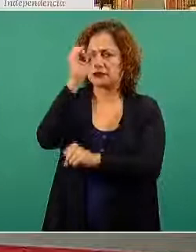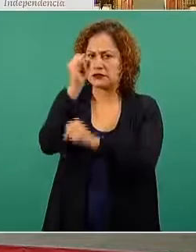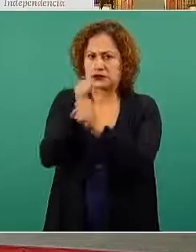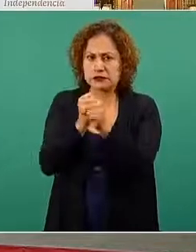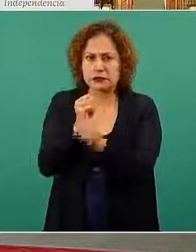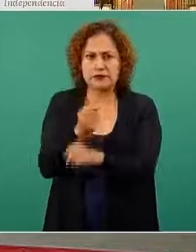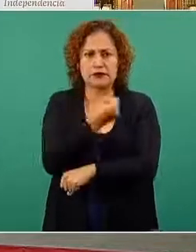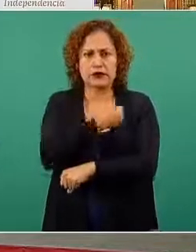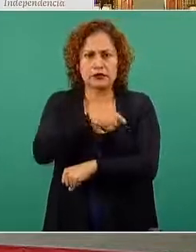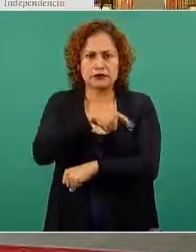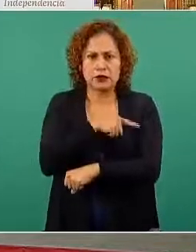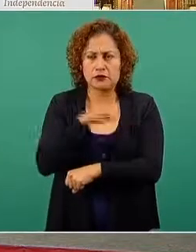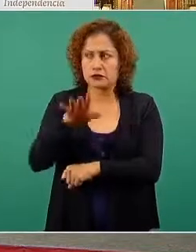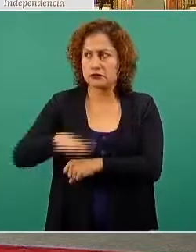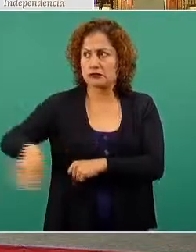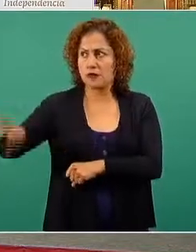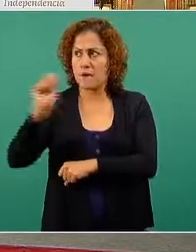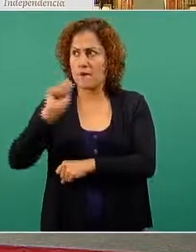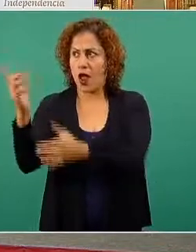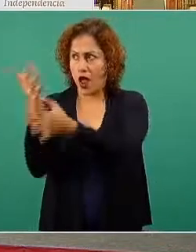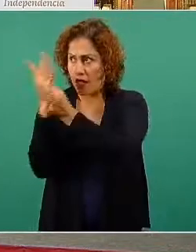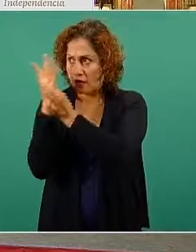mano.